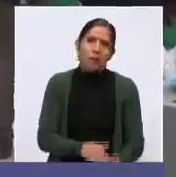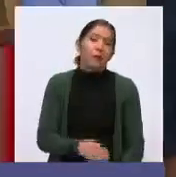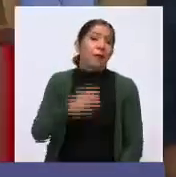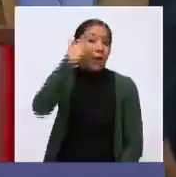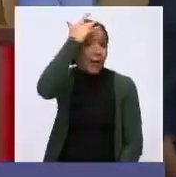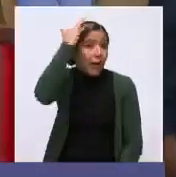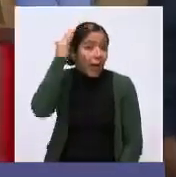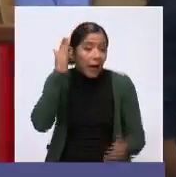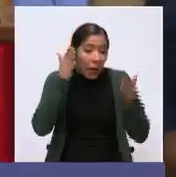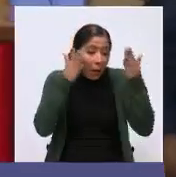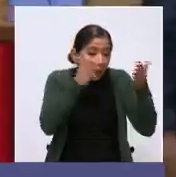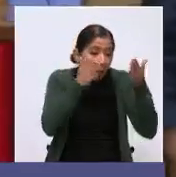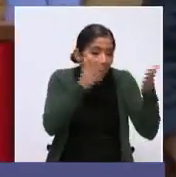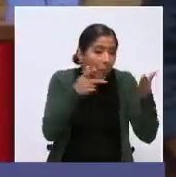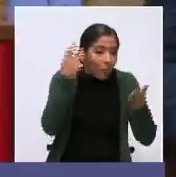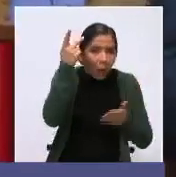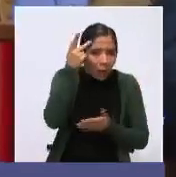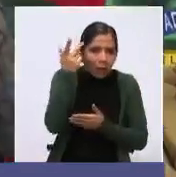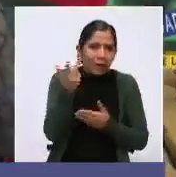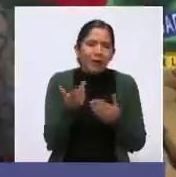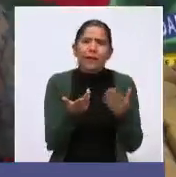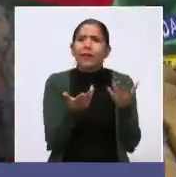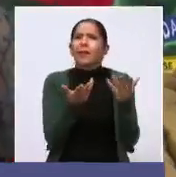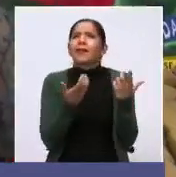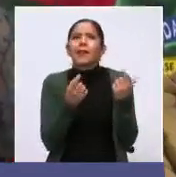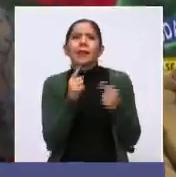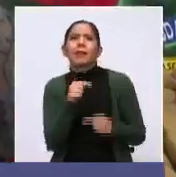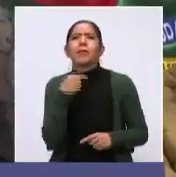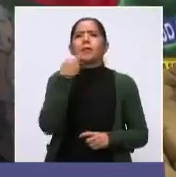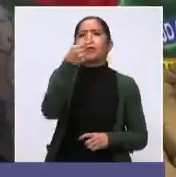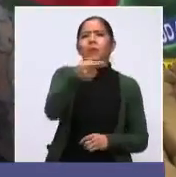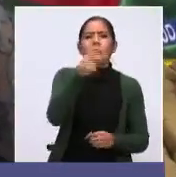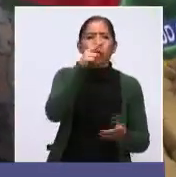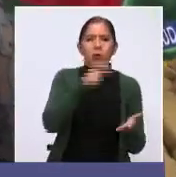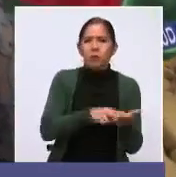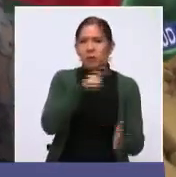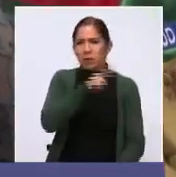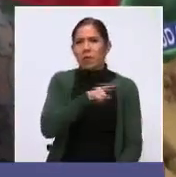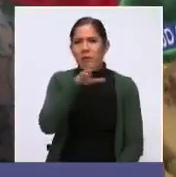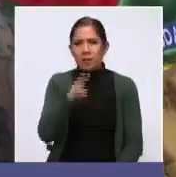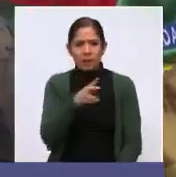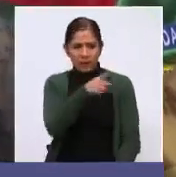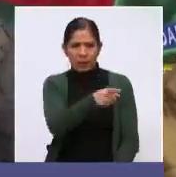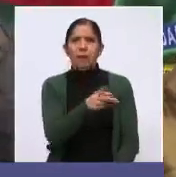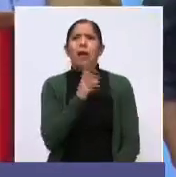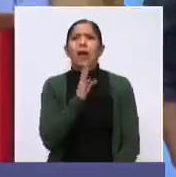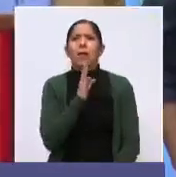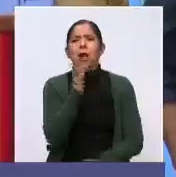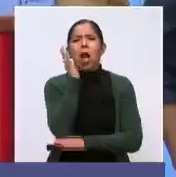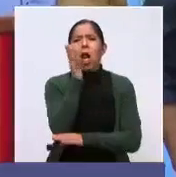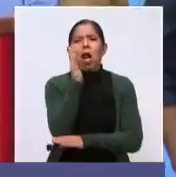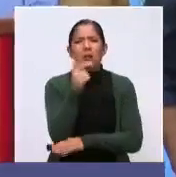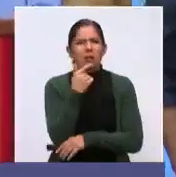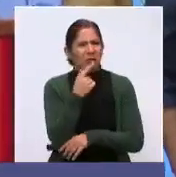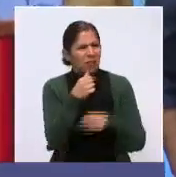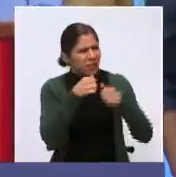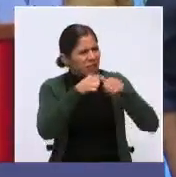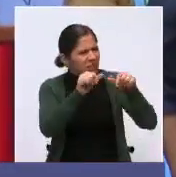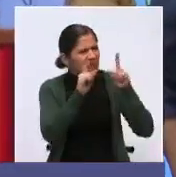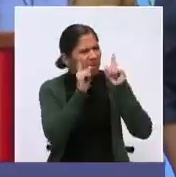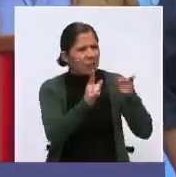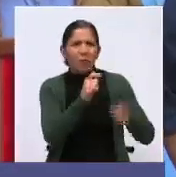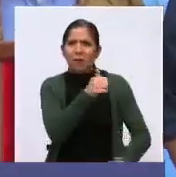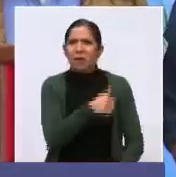a la política que quiere lograr para el 2026, porque eso es lo que hablan. Pero si sigue con esa